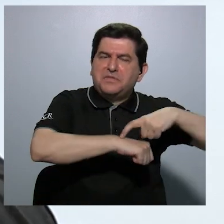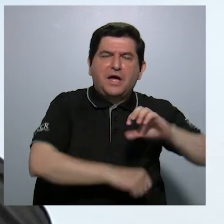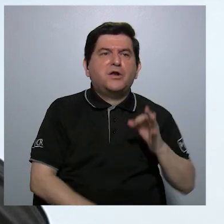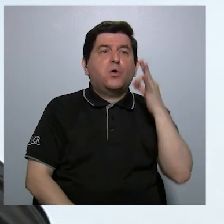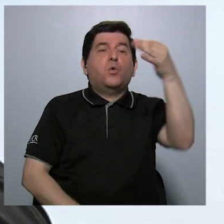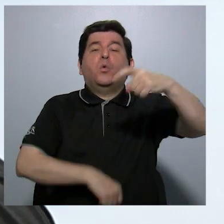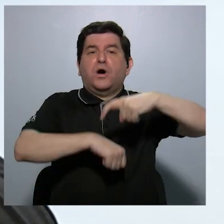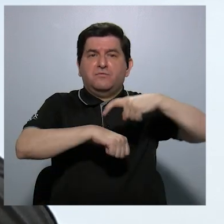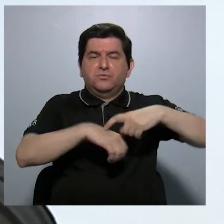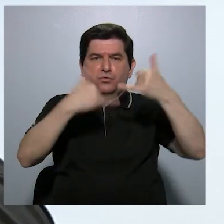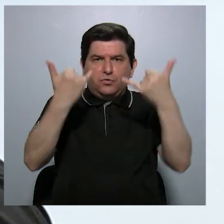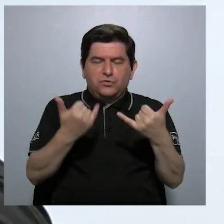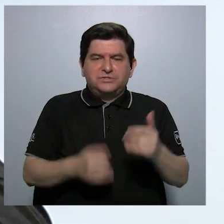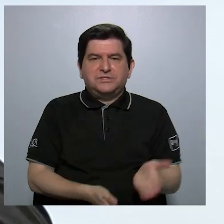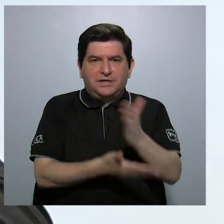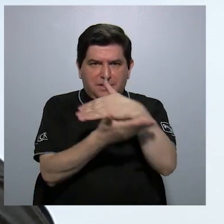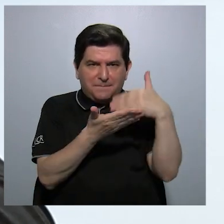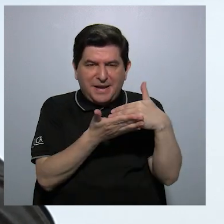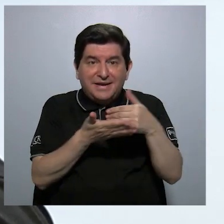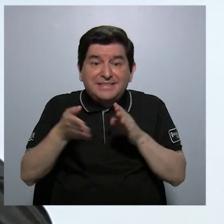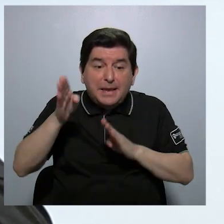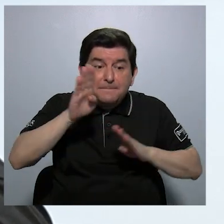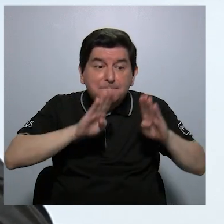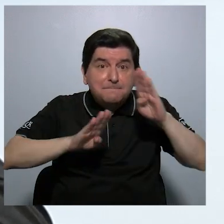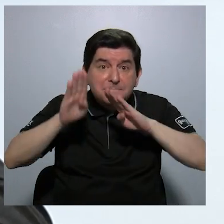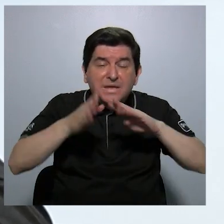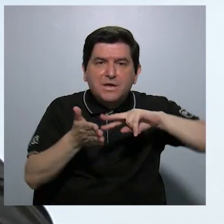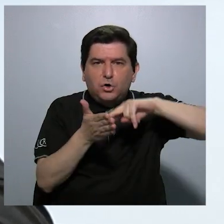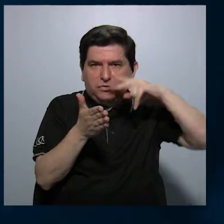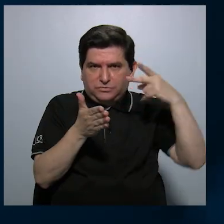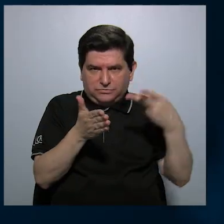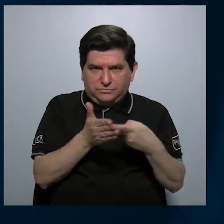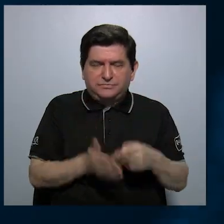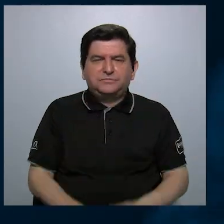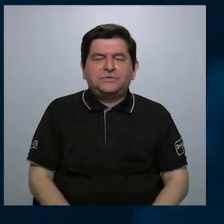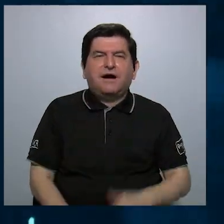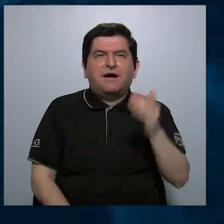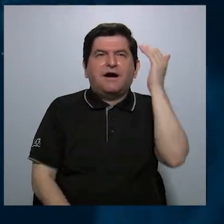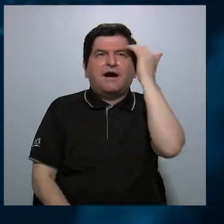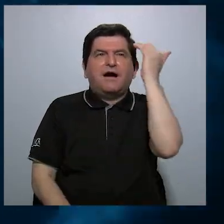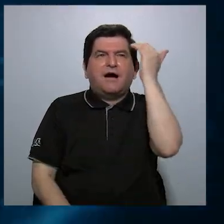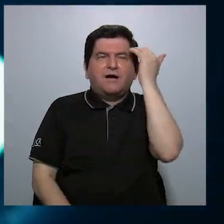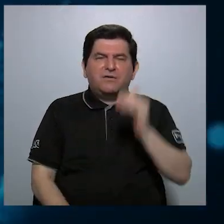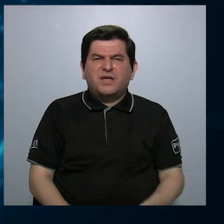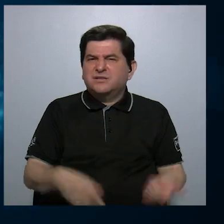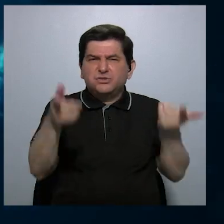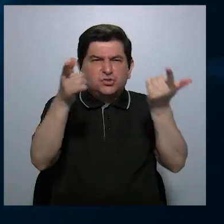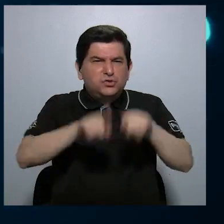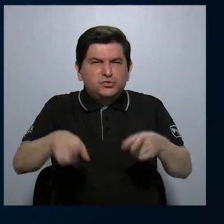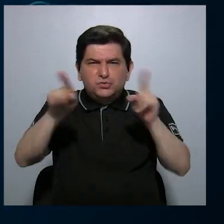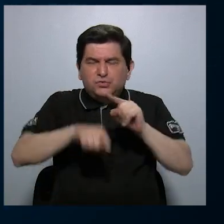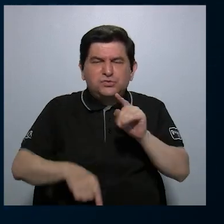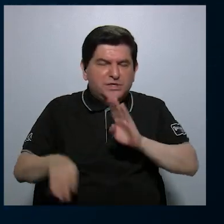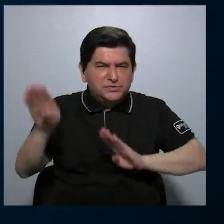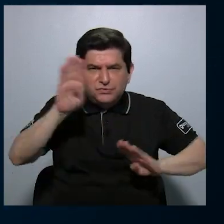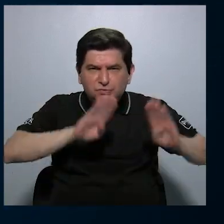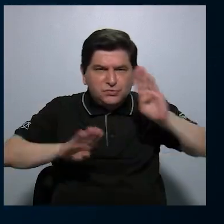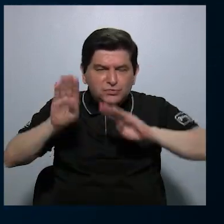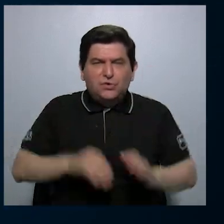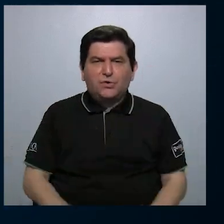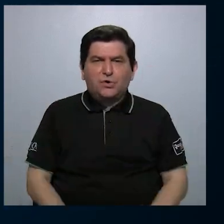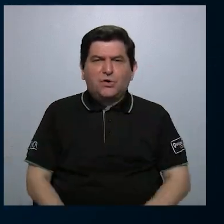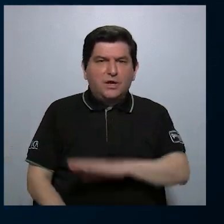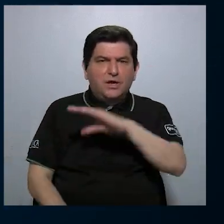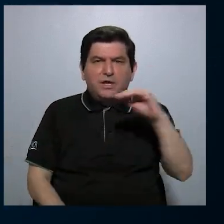o a largo plazo. Ya cuando metemos la parte bio, involucra ese conocimiento de qué es lo que está pasando con la biología y cómo